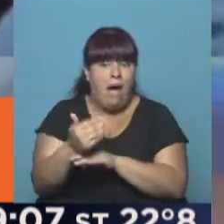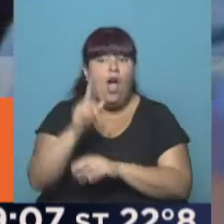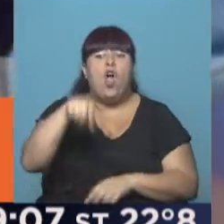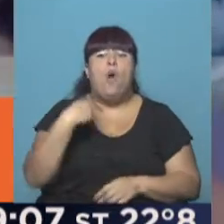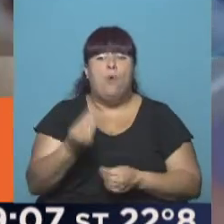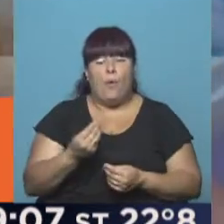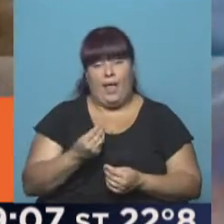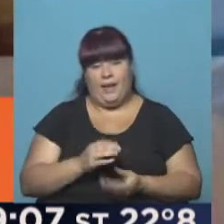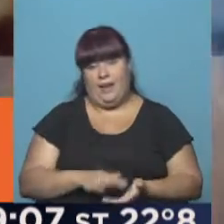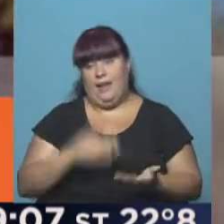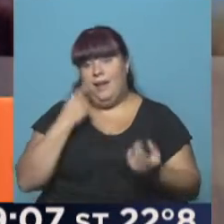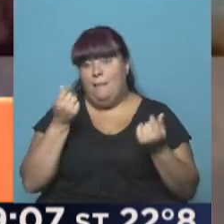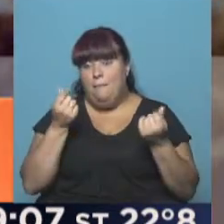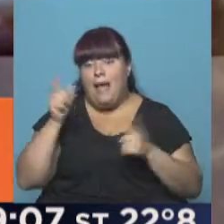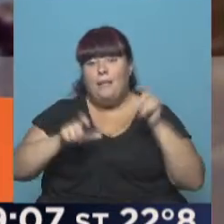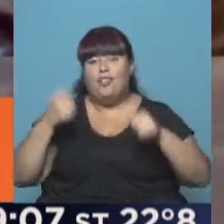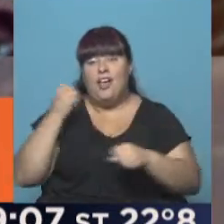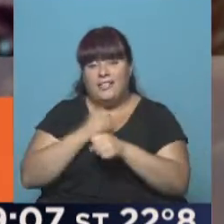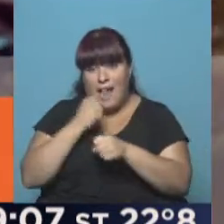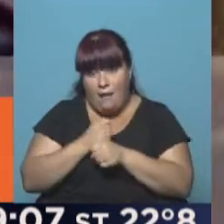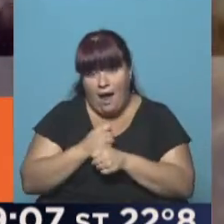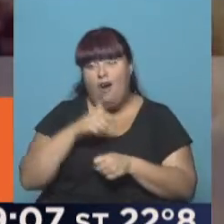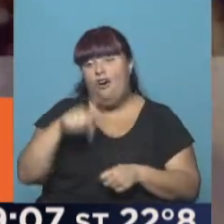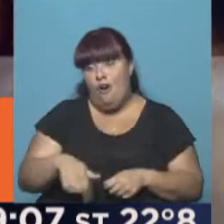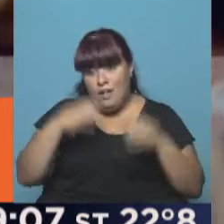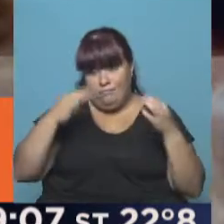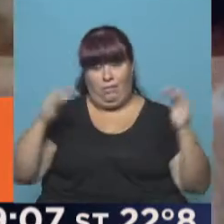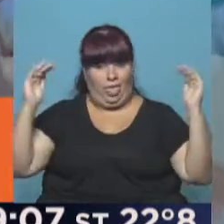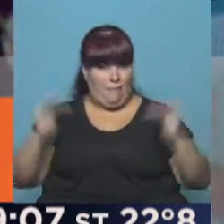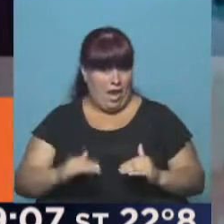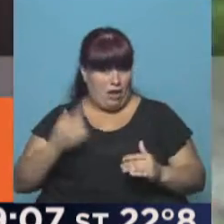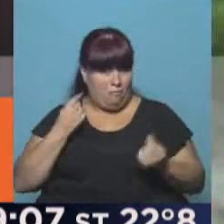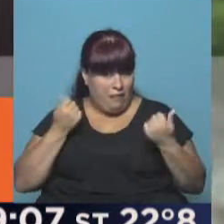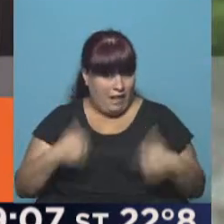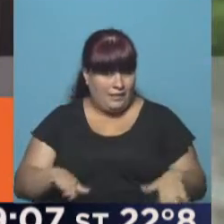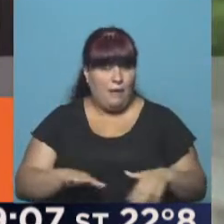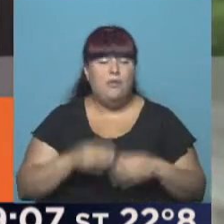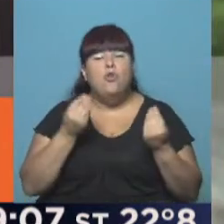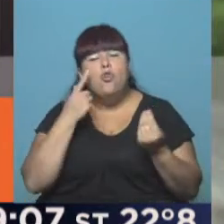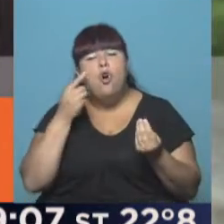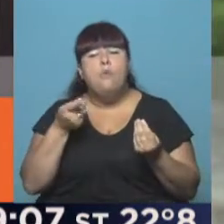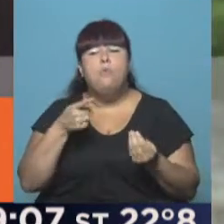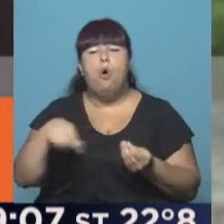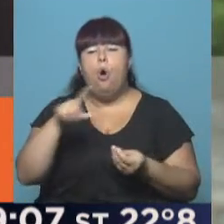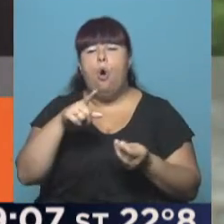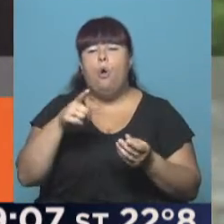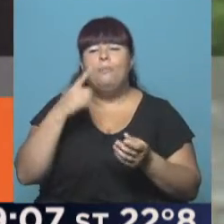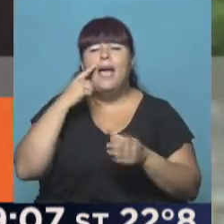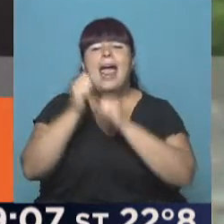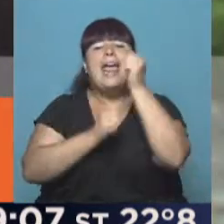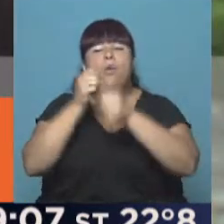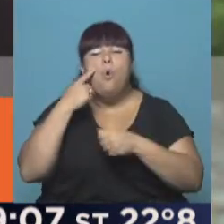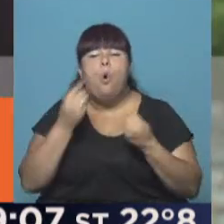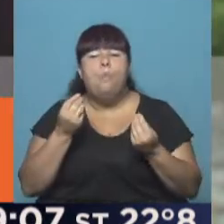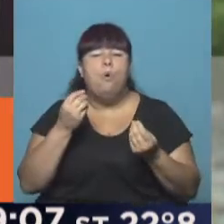genera con este el poder adquisitivo de los trabajadores que hoy claramente ha retrocedido como como ven los los industriales